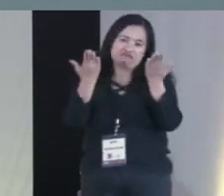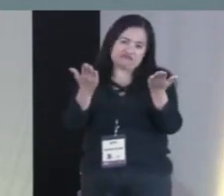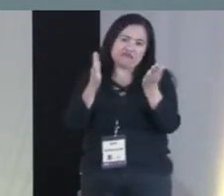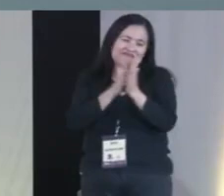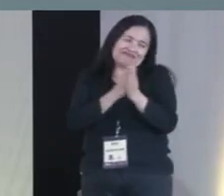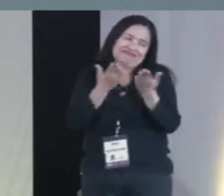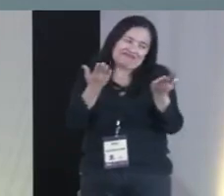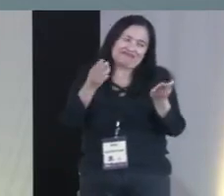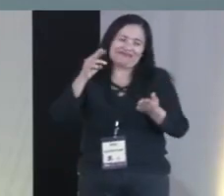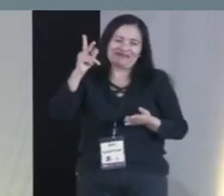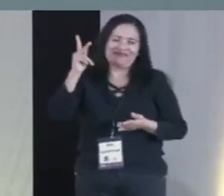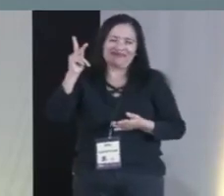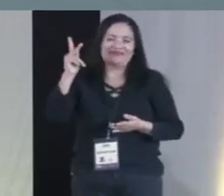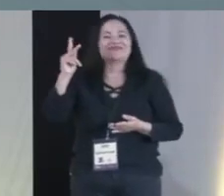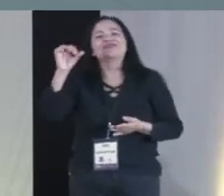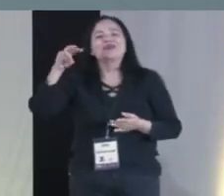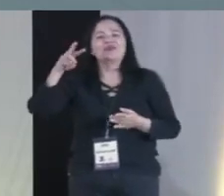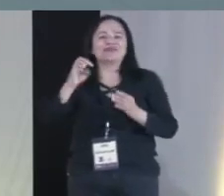Miguel.